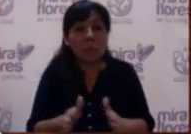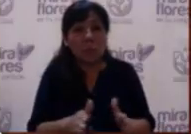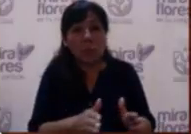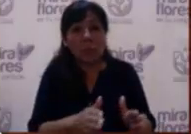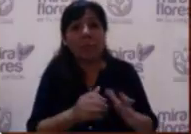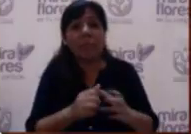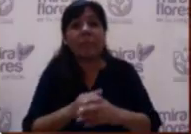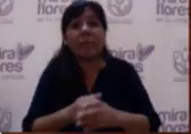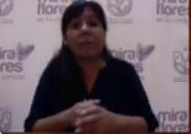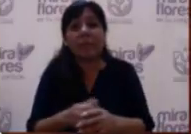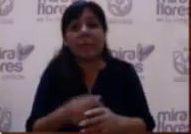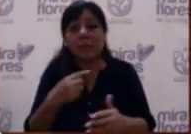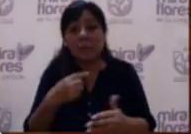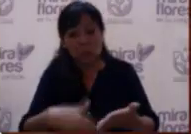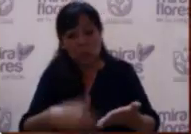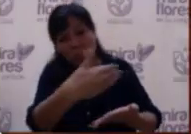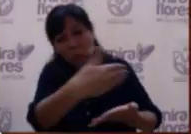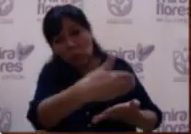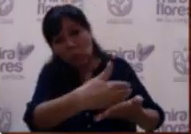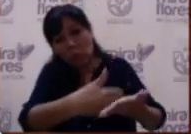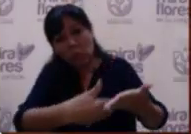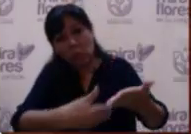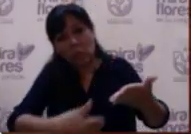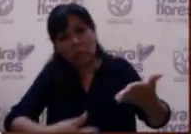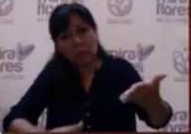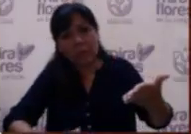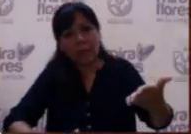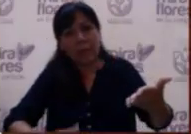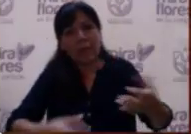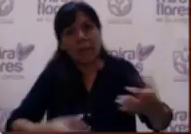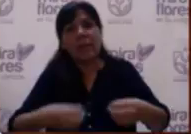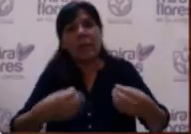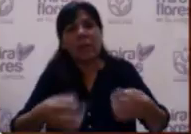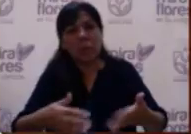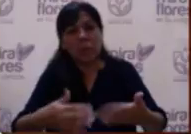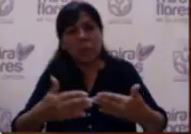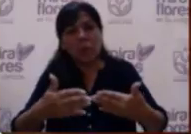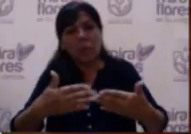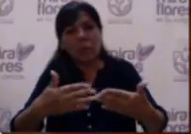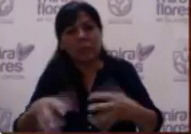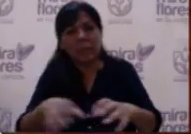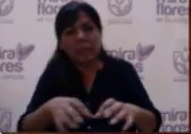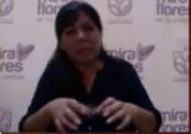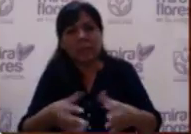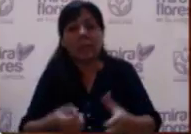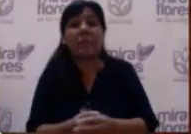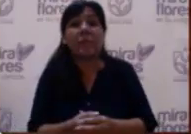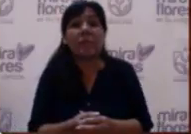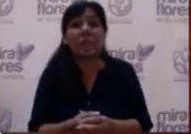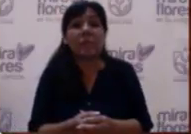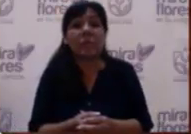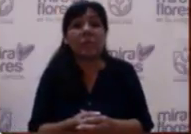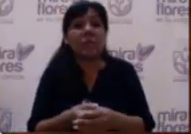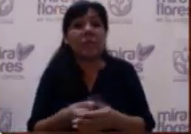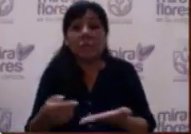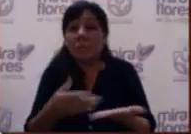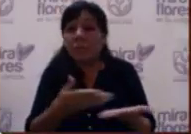de conformidad con la documentación sustentatoria que obra como anexo y forma parte del presente acuerdo. Al